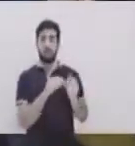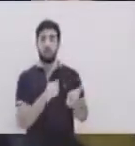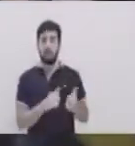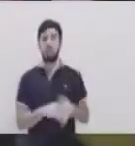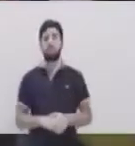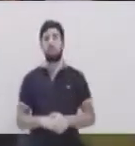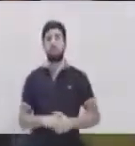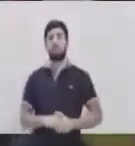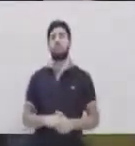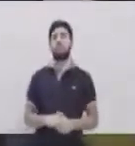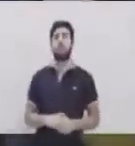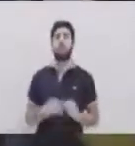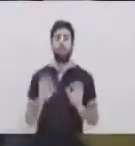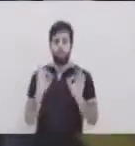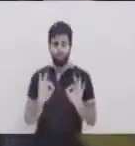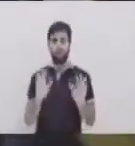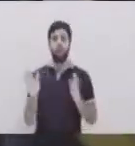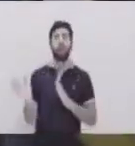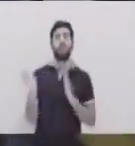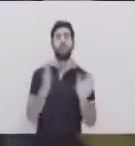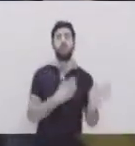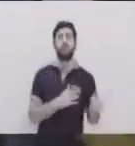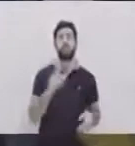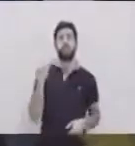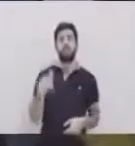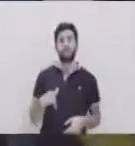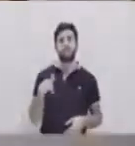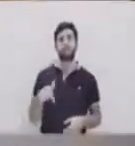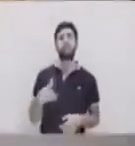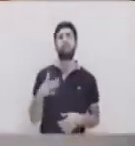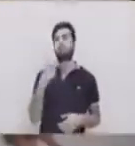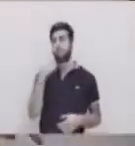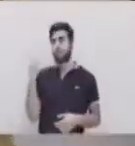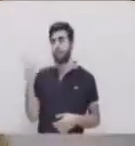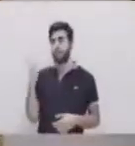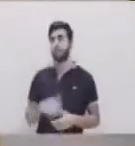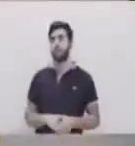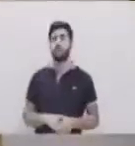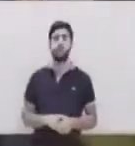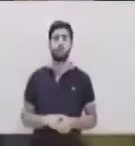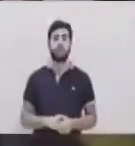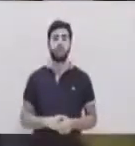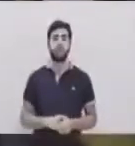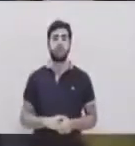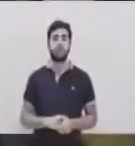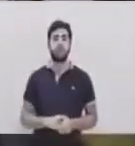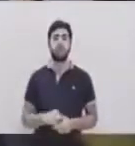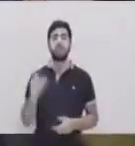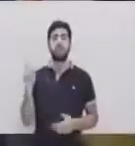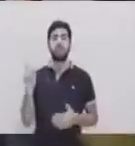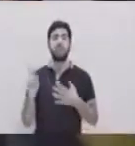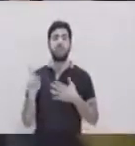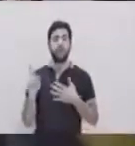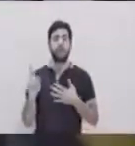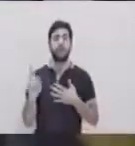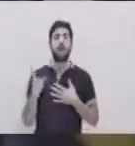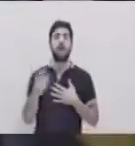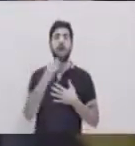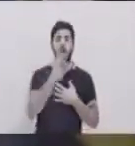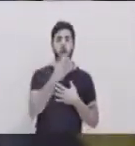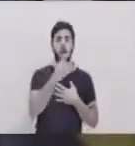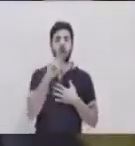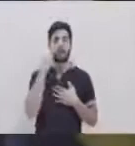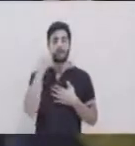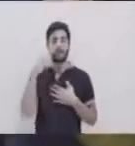Bueno, ahora vamos entonces, que dijimos que cómo que se llamaba este resonador. Occipital o alto. Eso.